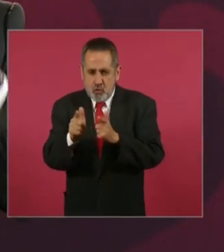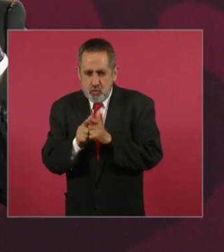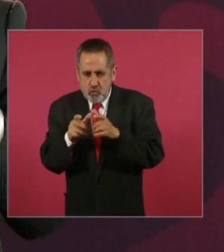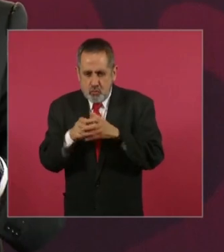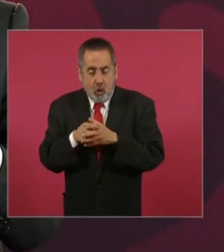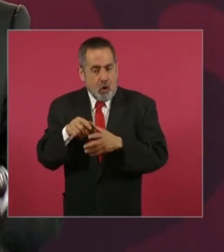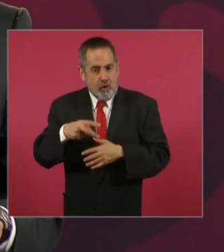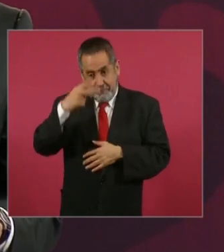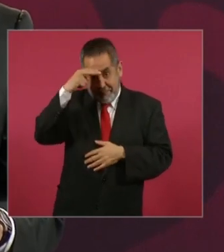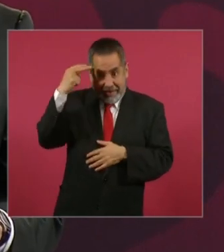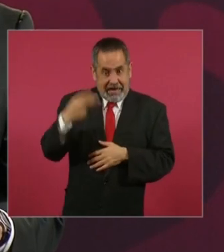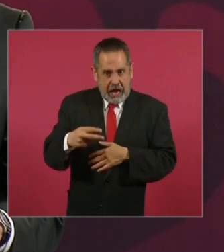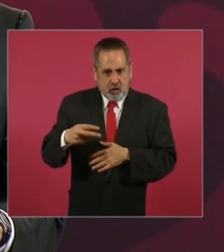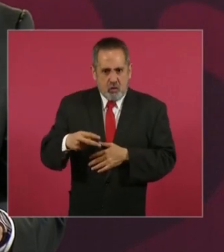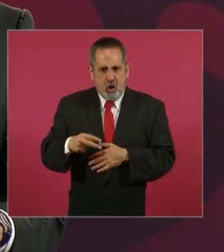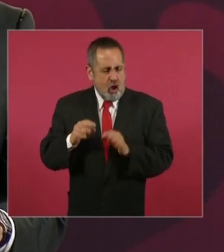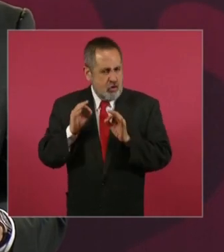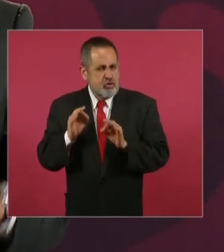de Laredo, mexicanos,